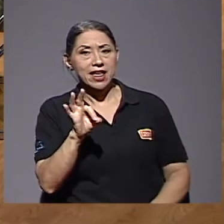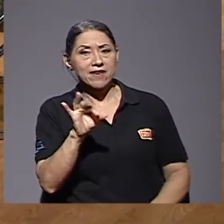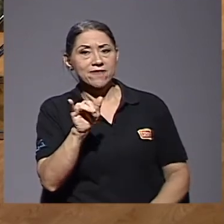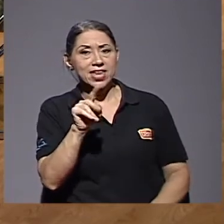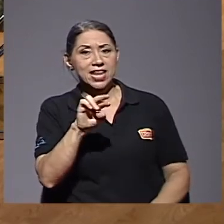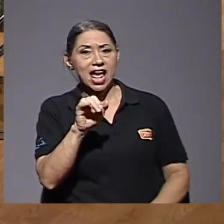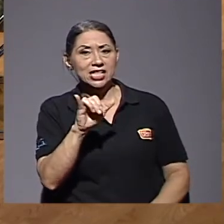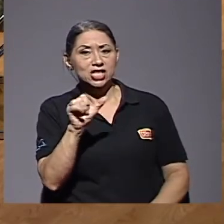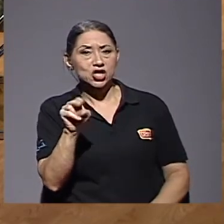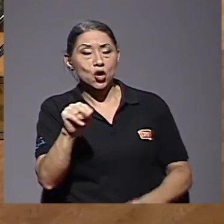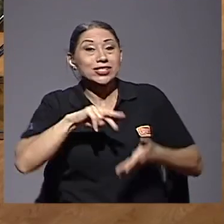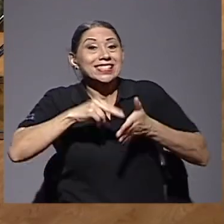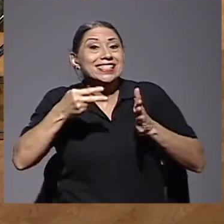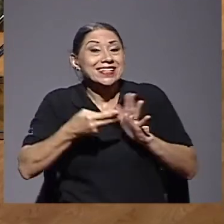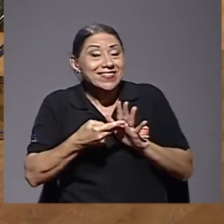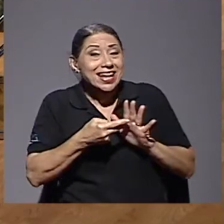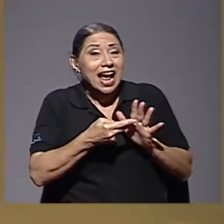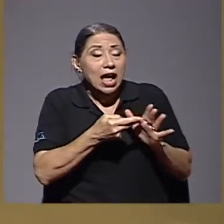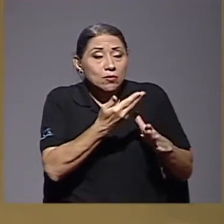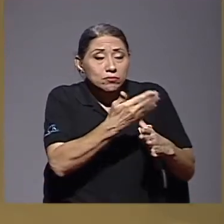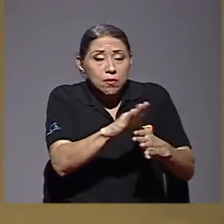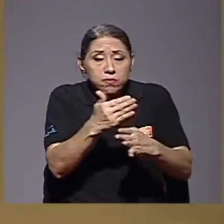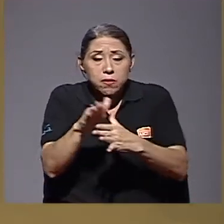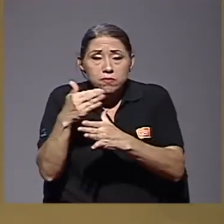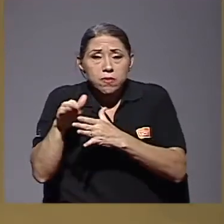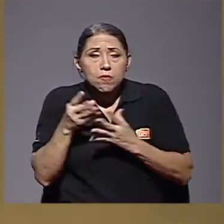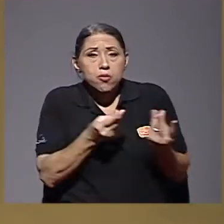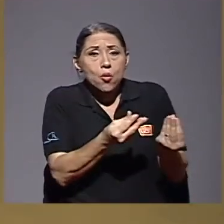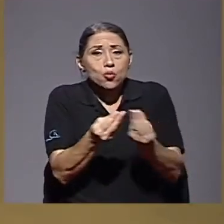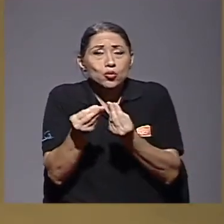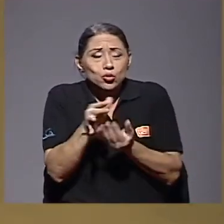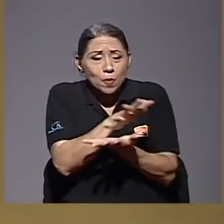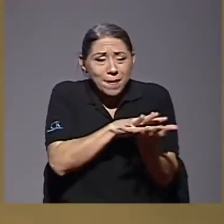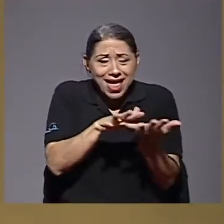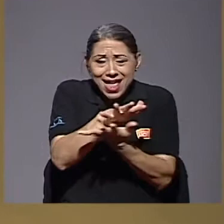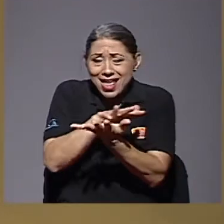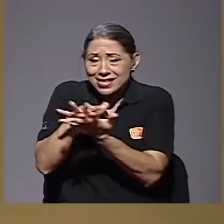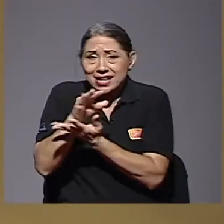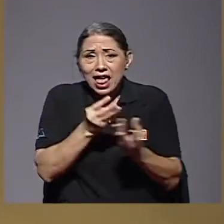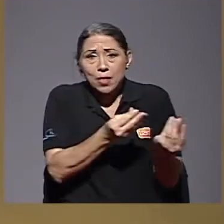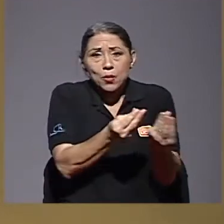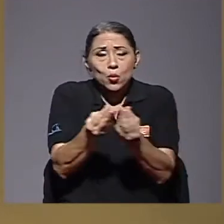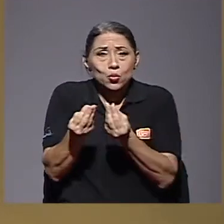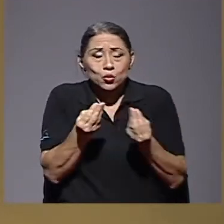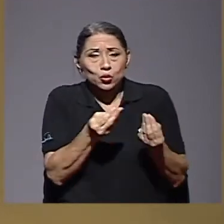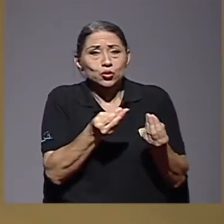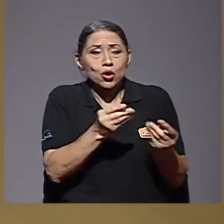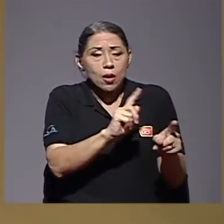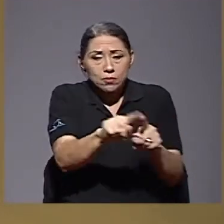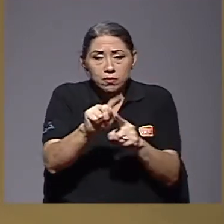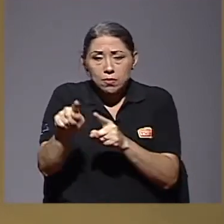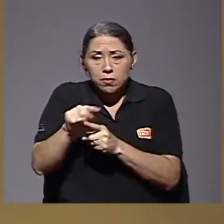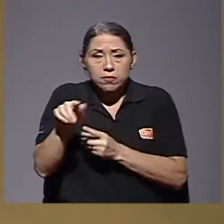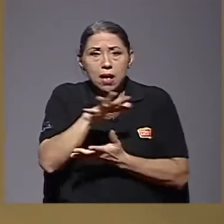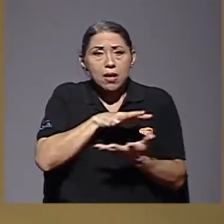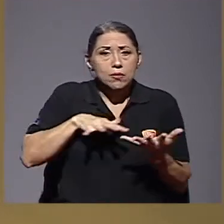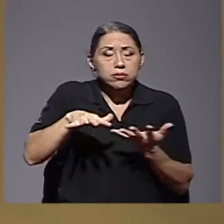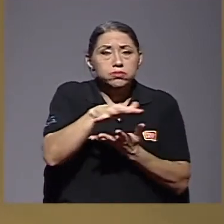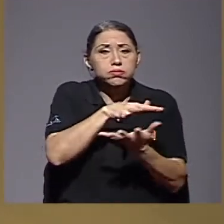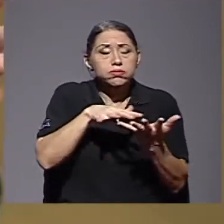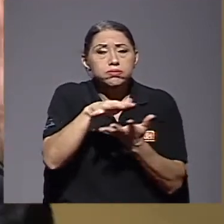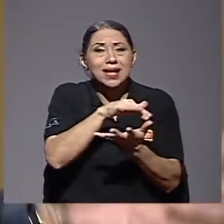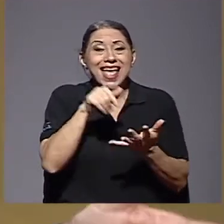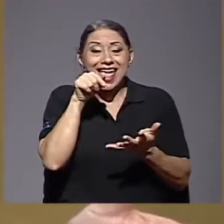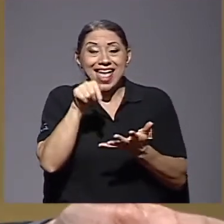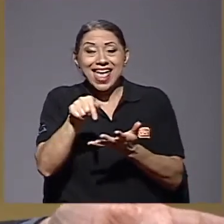serie de productos, una mezcla de productos, ¿verdad? Y el valor de esa mezcla de productos me da un valor que debería